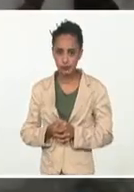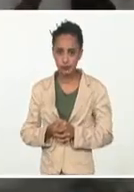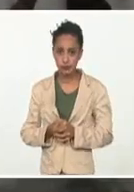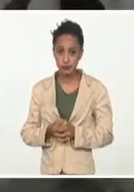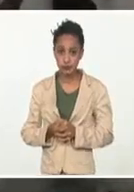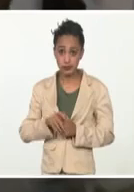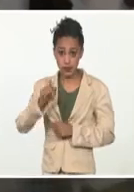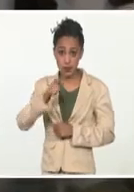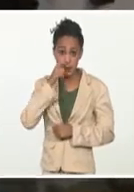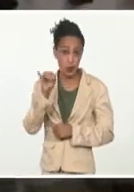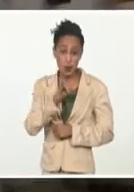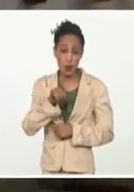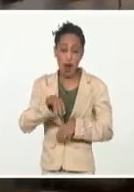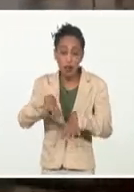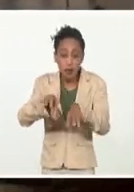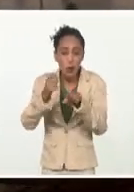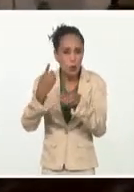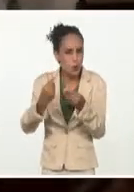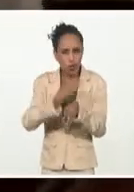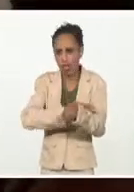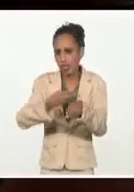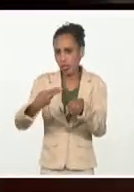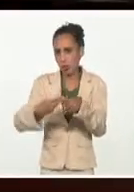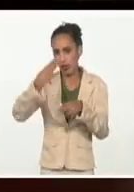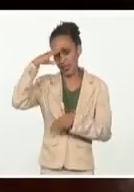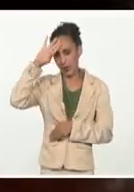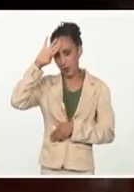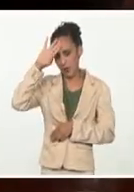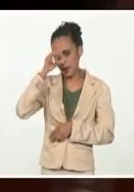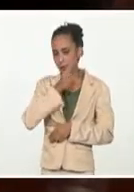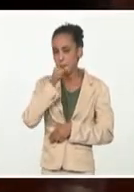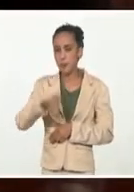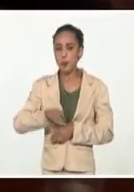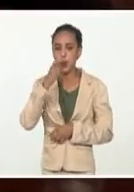mayor de las antillas héctor martínez sistema informativo de la televisión cubana